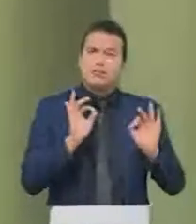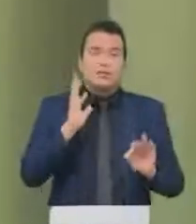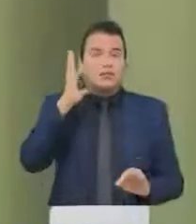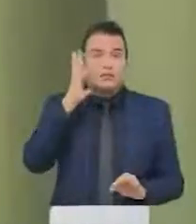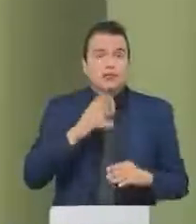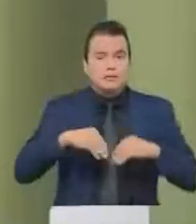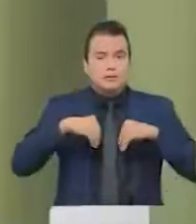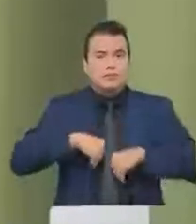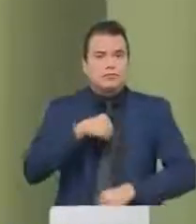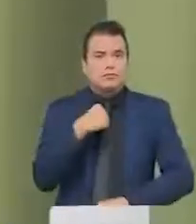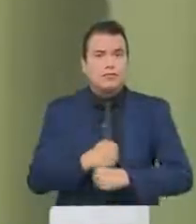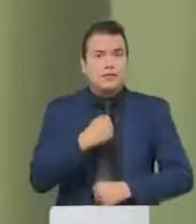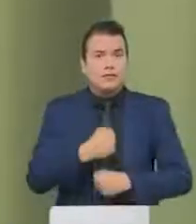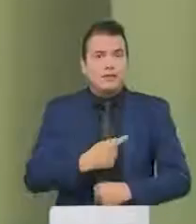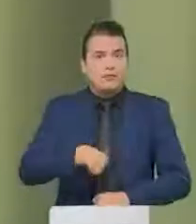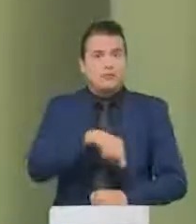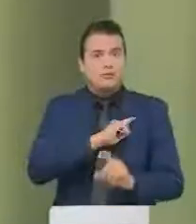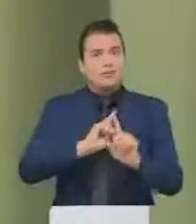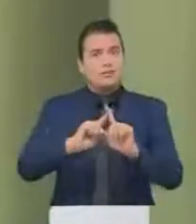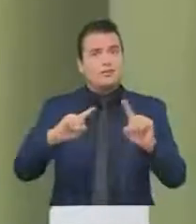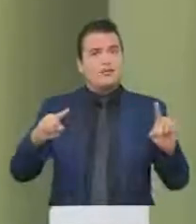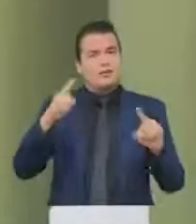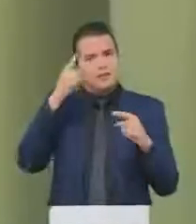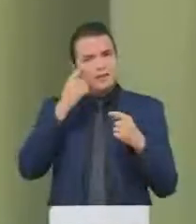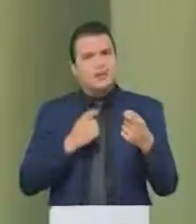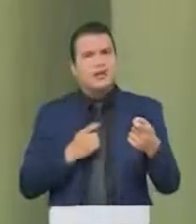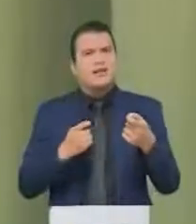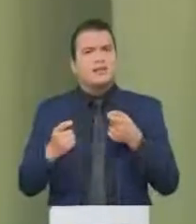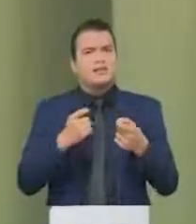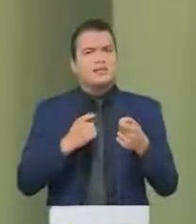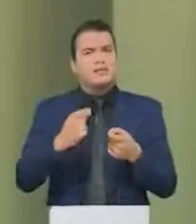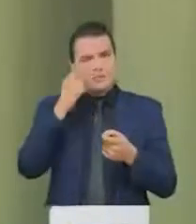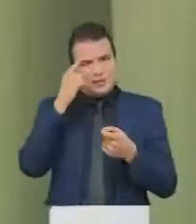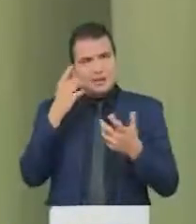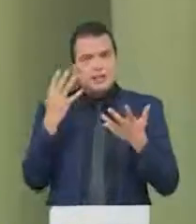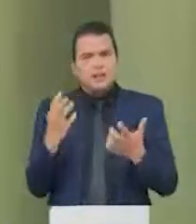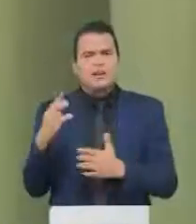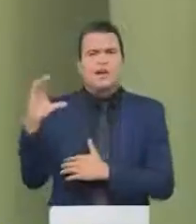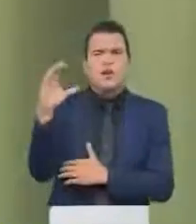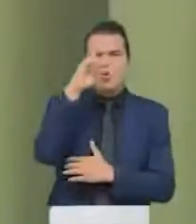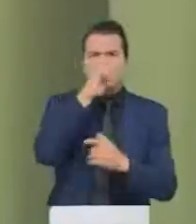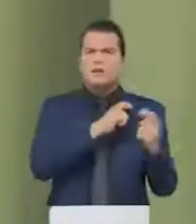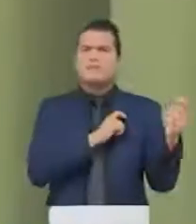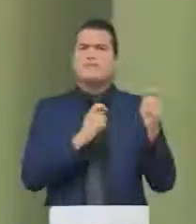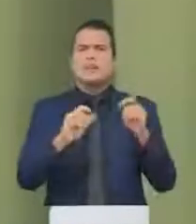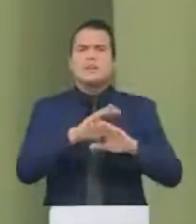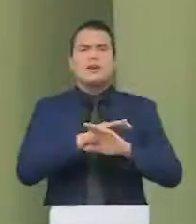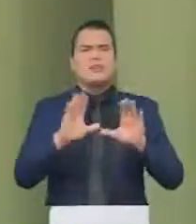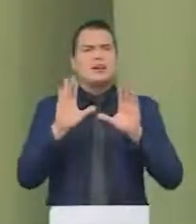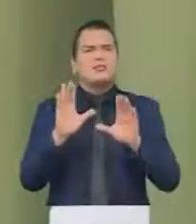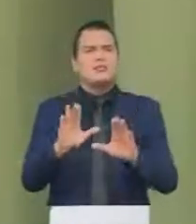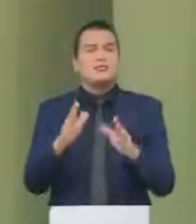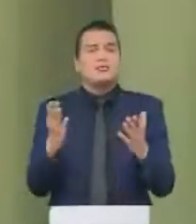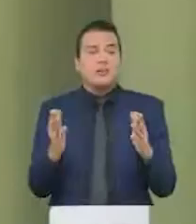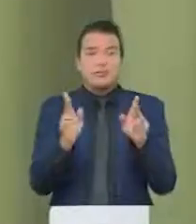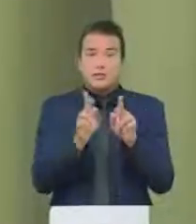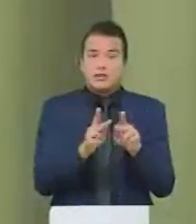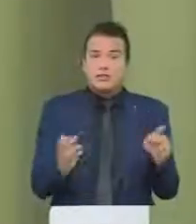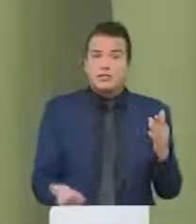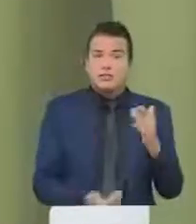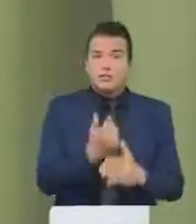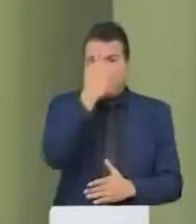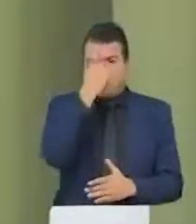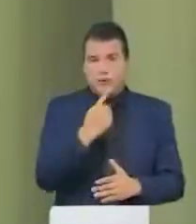está esta experiencia y estamos cambiando y eso es lo que quiere el país un cambio verdadero una transformación real con caras nuevas